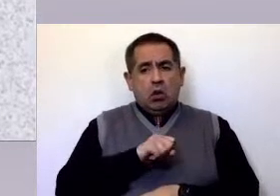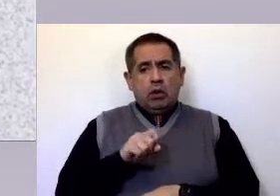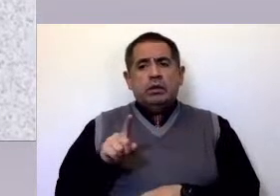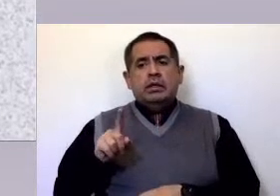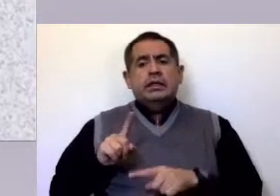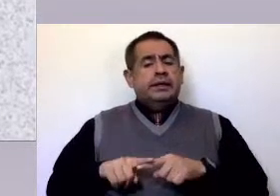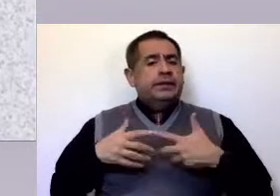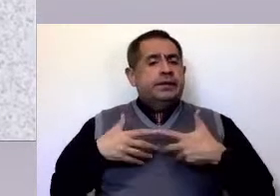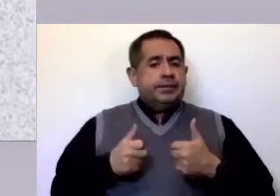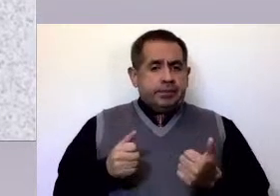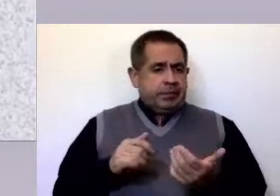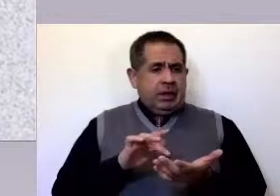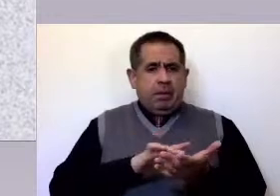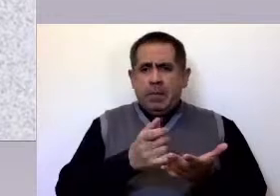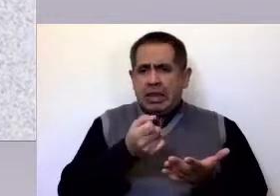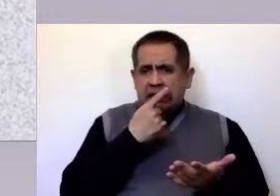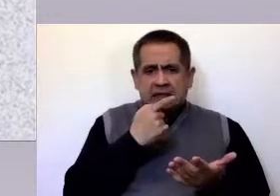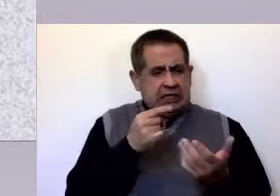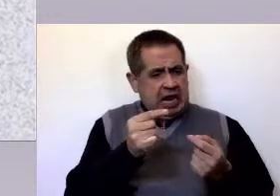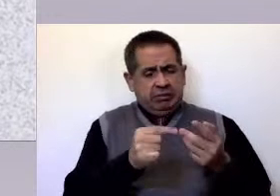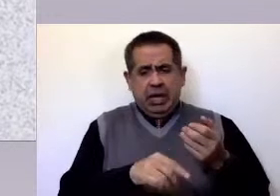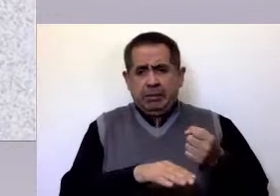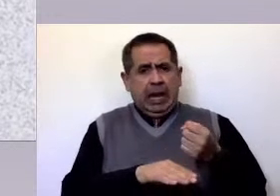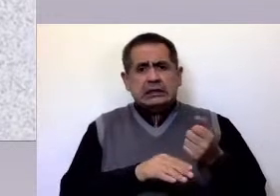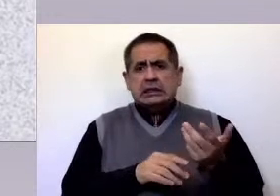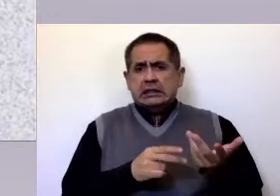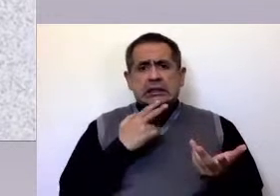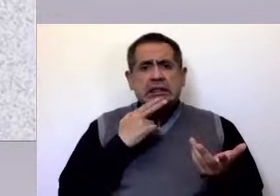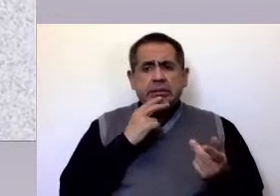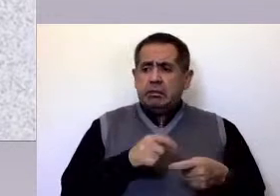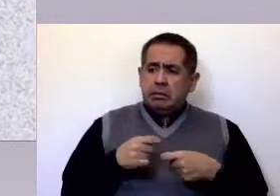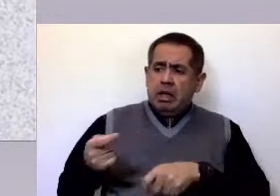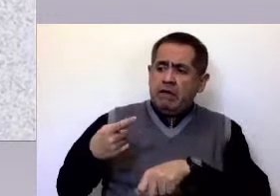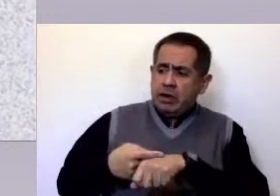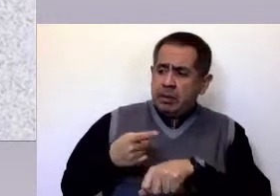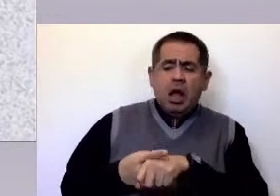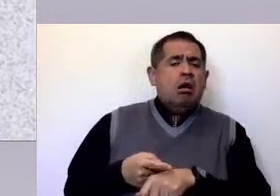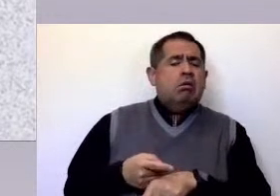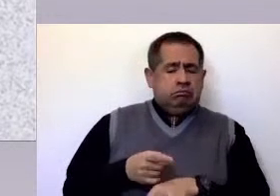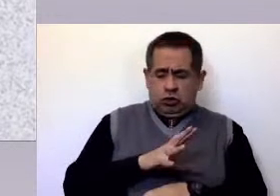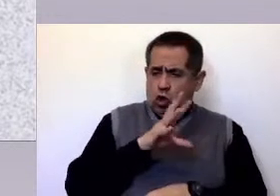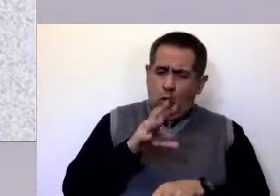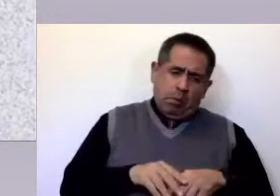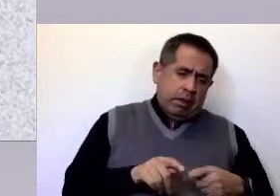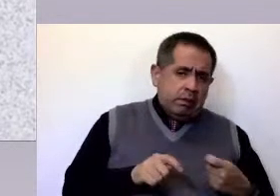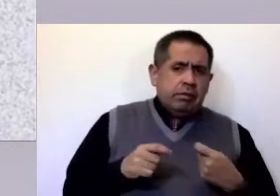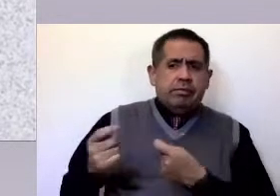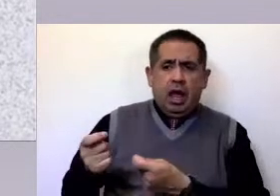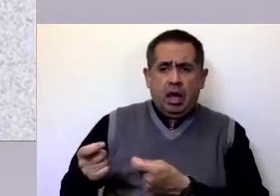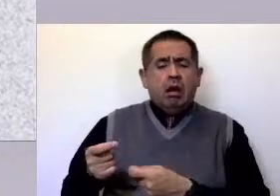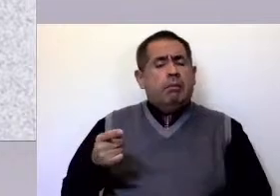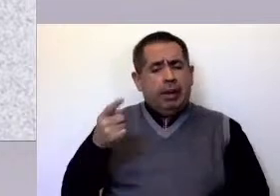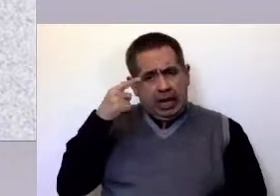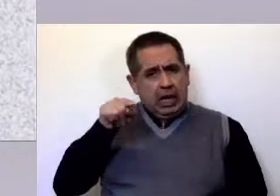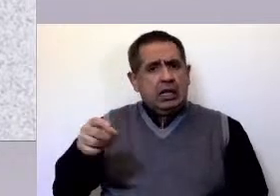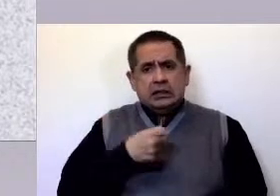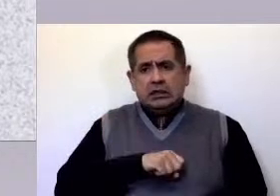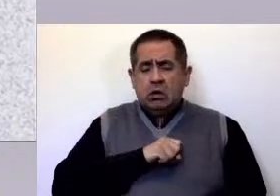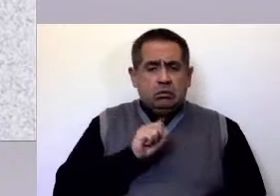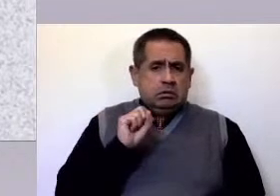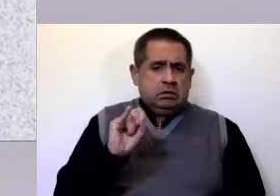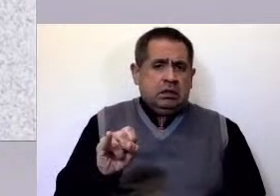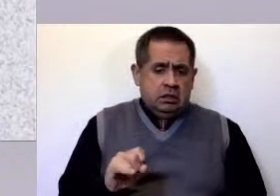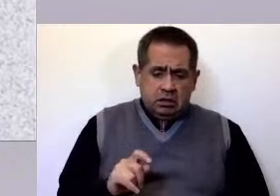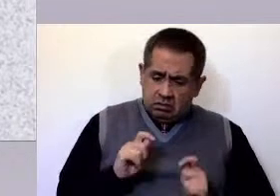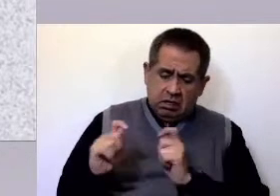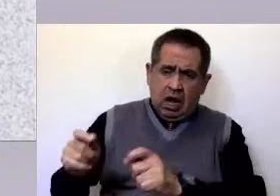medicamentos básicos para el tratamiento de una enfermedad como parte integrante del servicio básico de salud consistente en